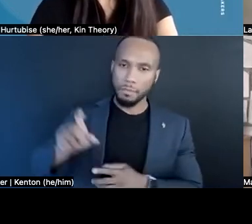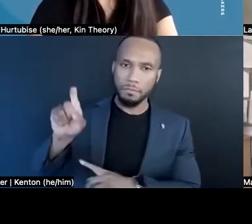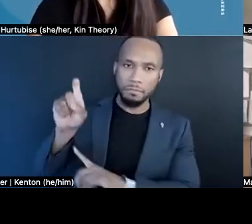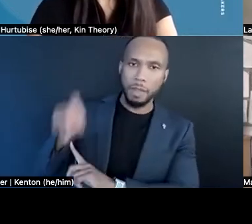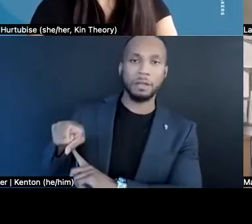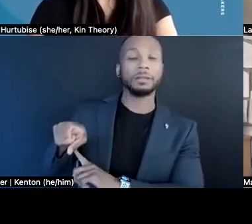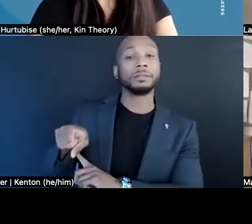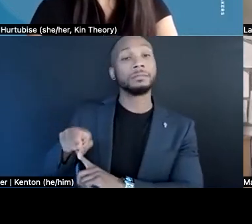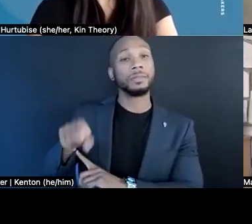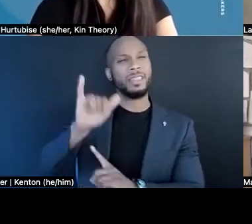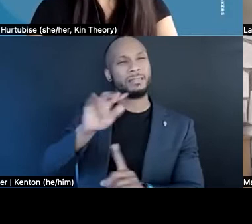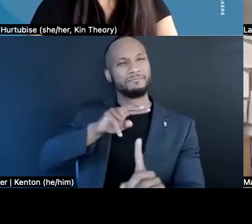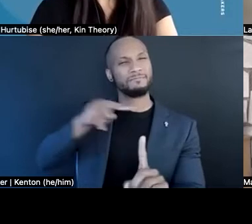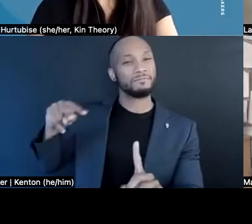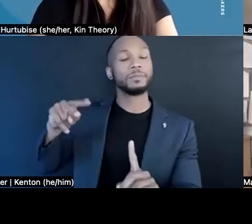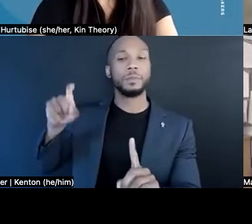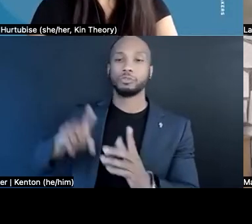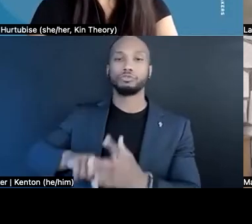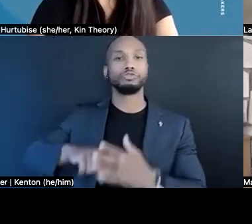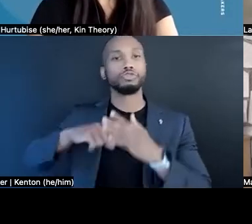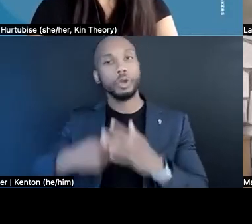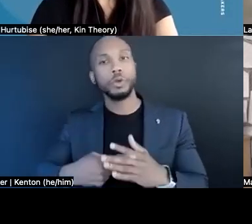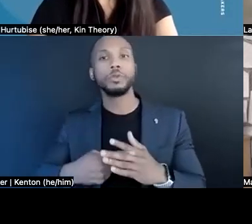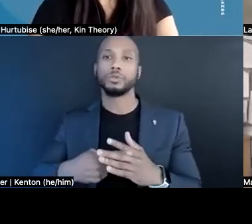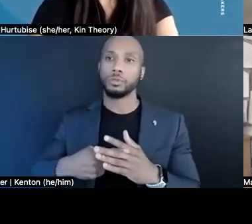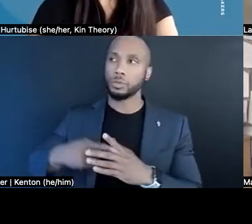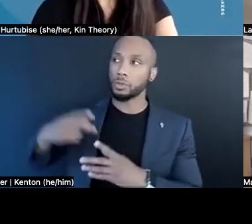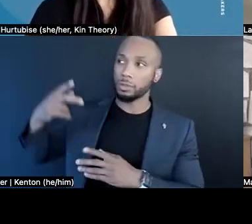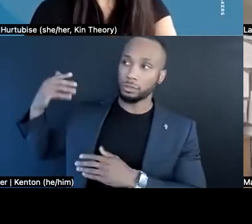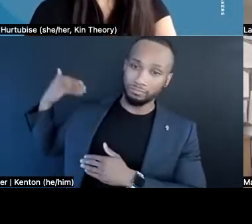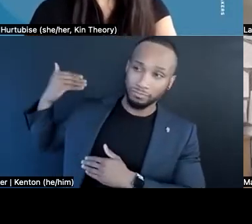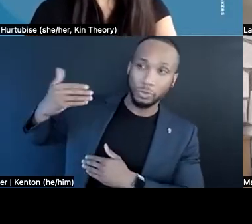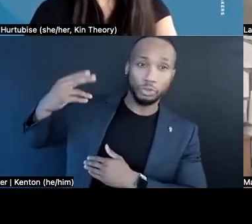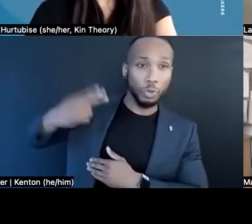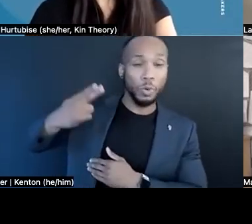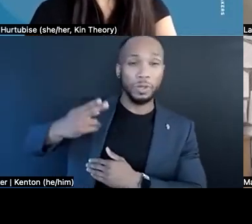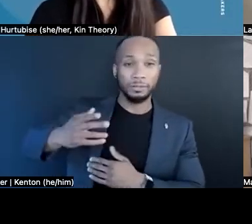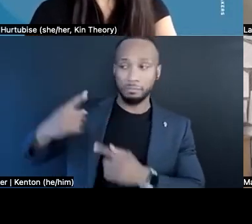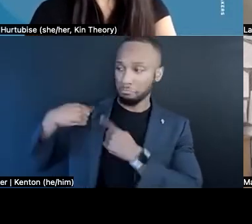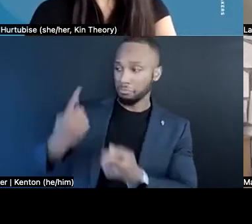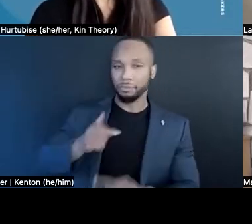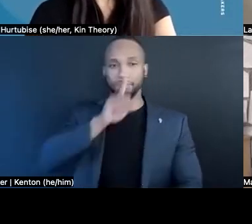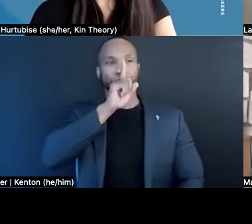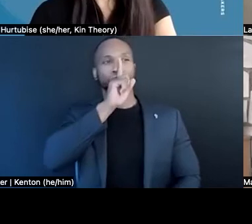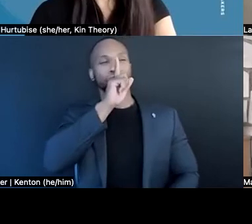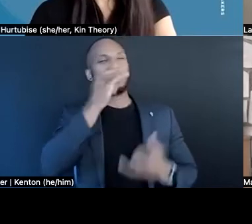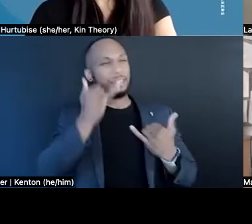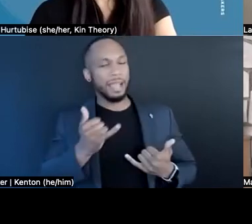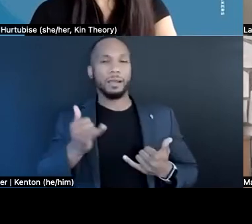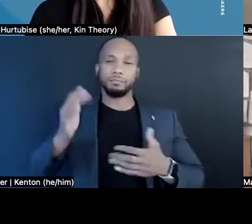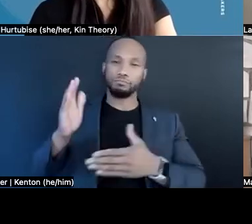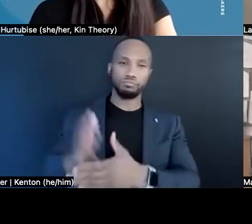esa posición empezar a contar esas historias que no se cuentan. Igual que